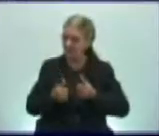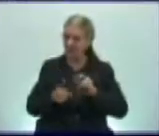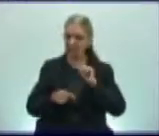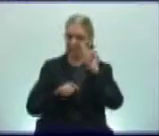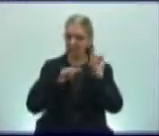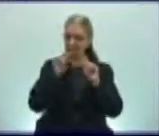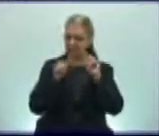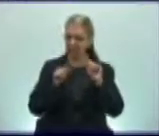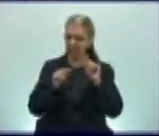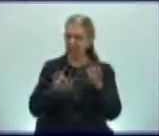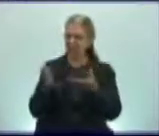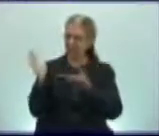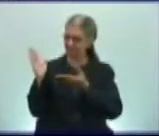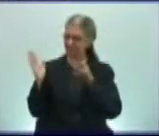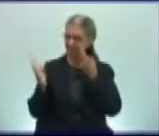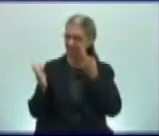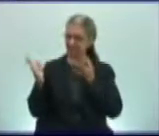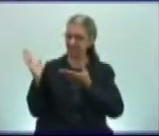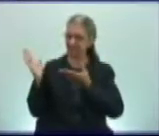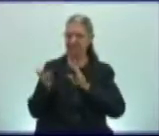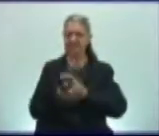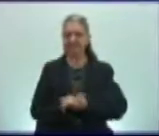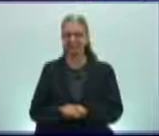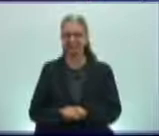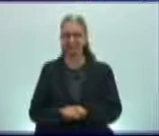les presento. Veamos entonces.